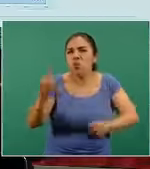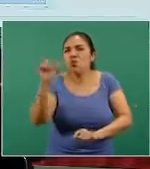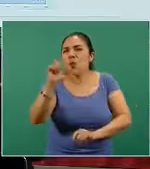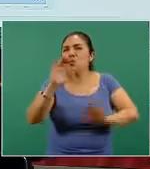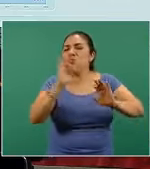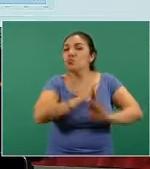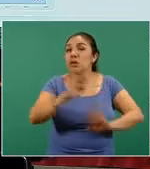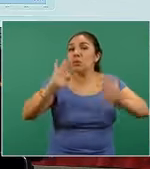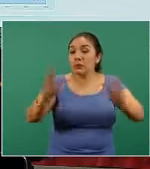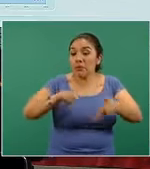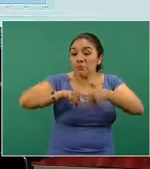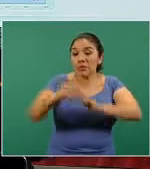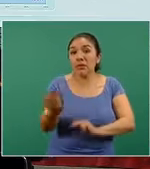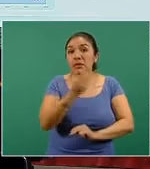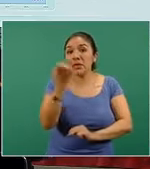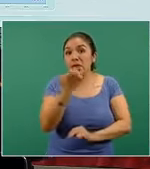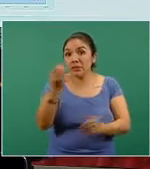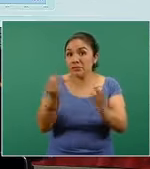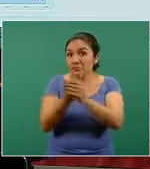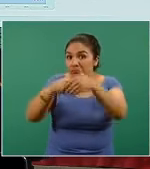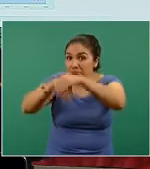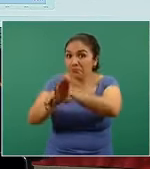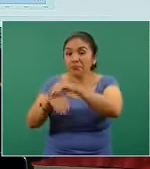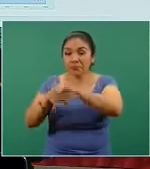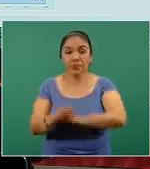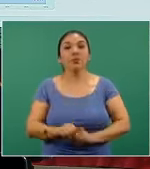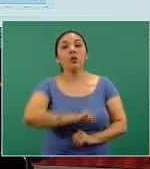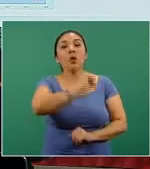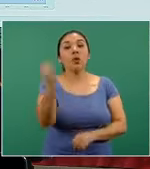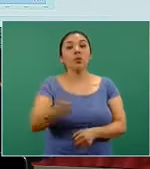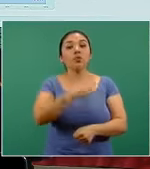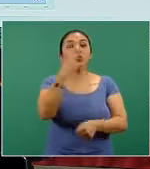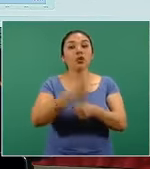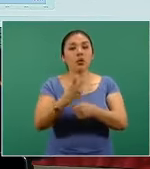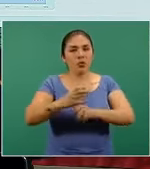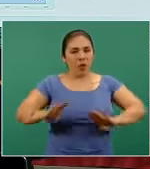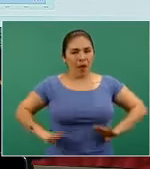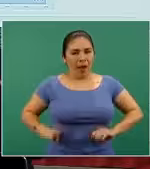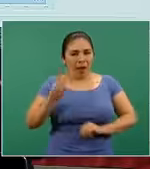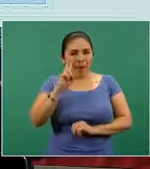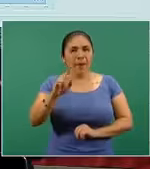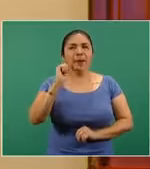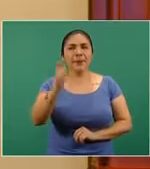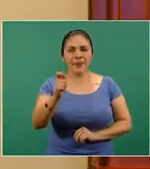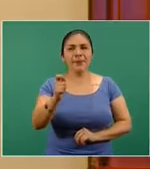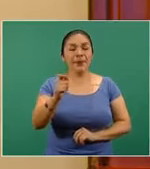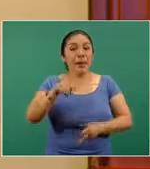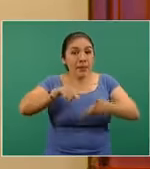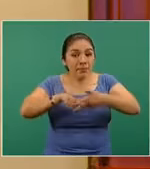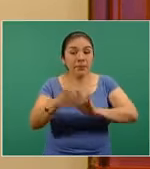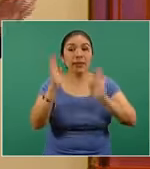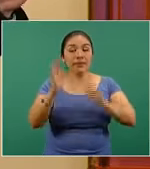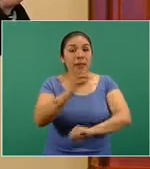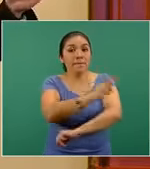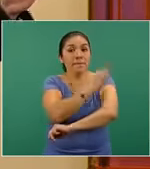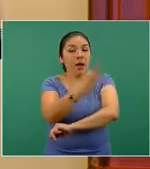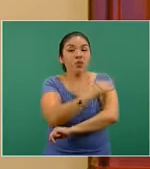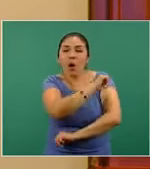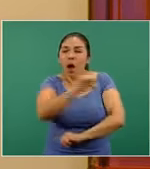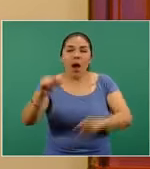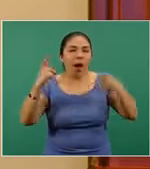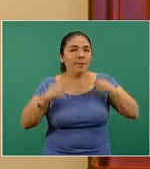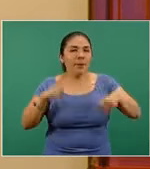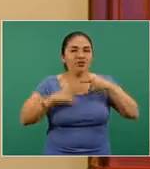esto pueda llegar a suceder. Y bueno, en la segunda etapa, caracterizada precisamente por el inicio de la vacunación a las